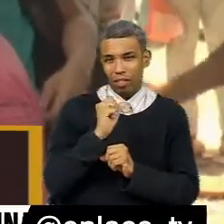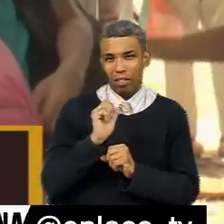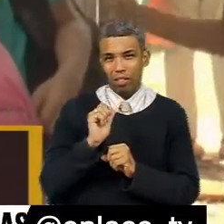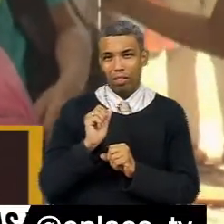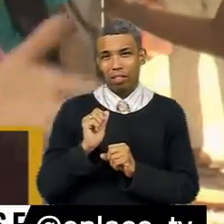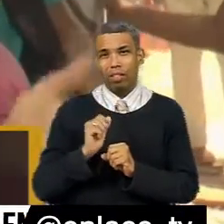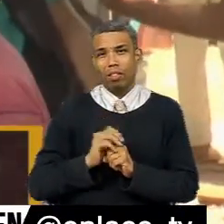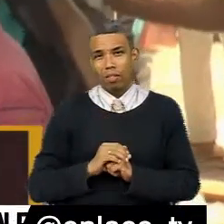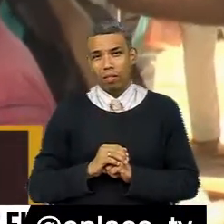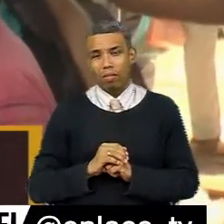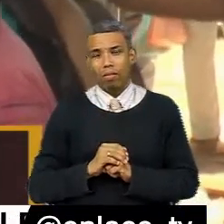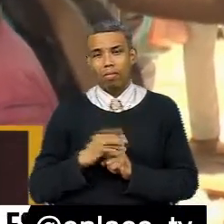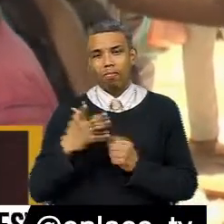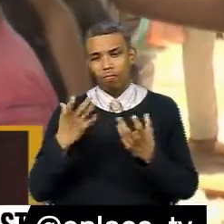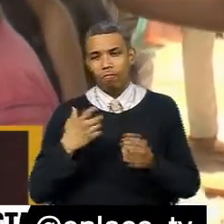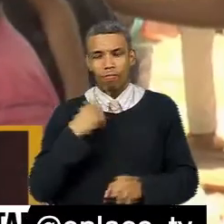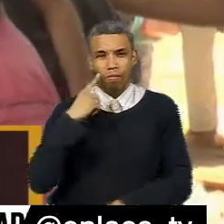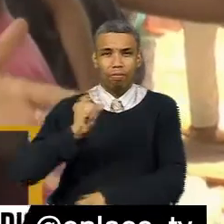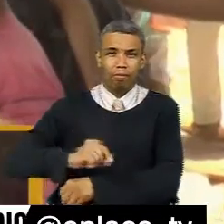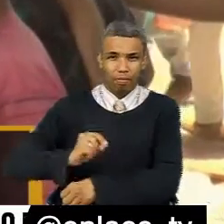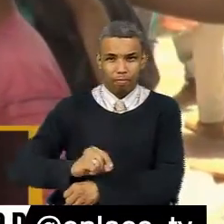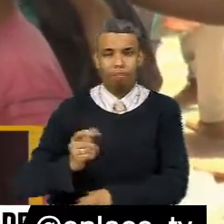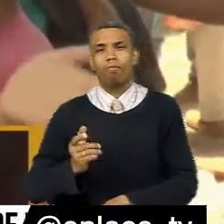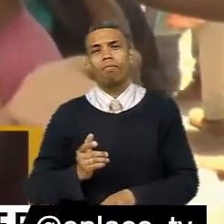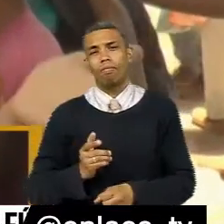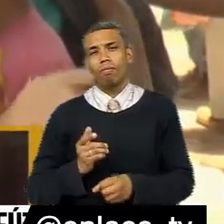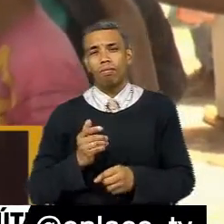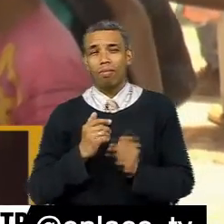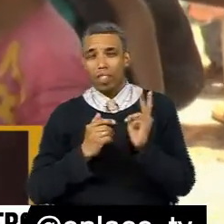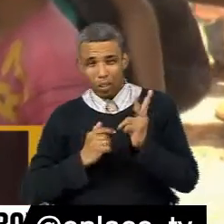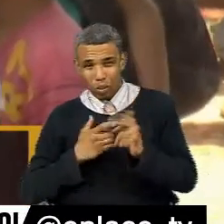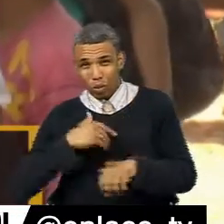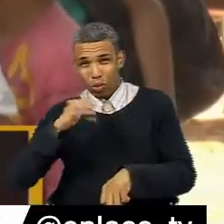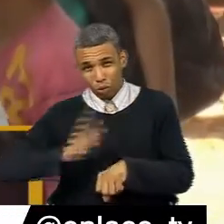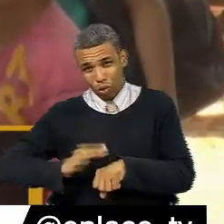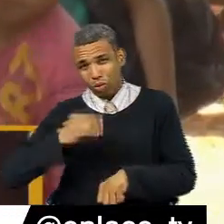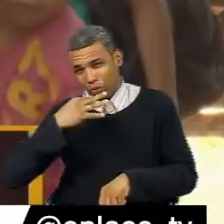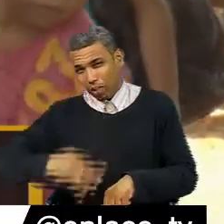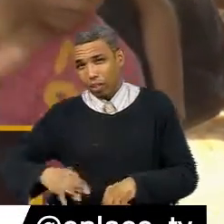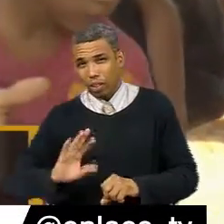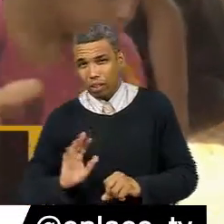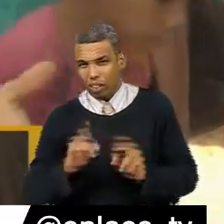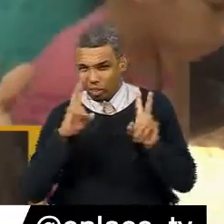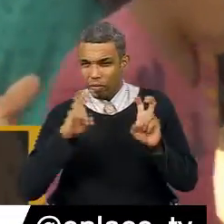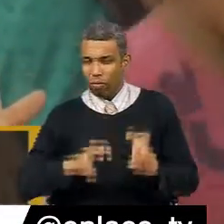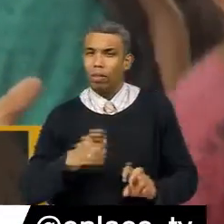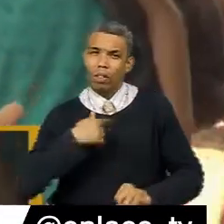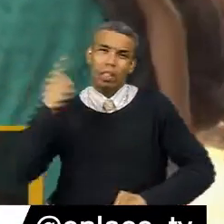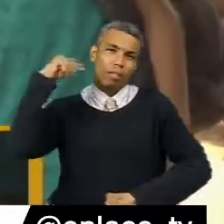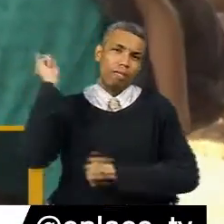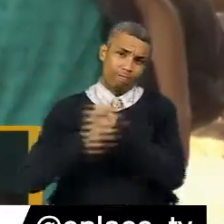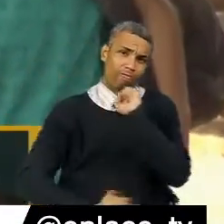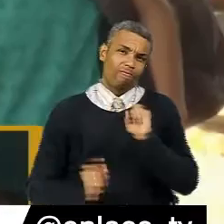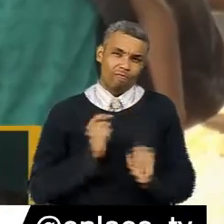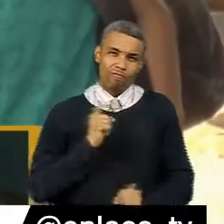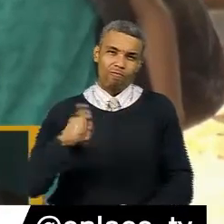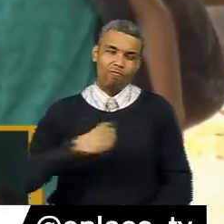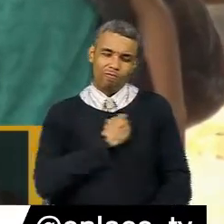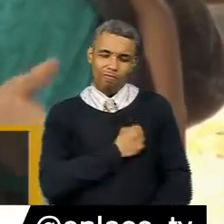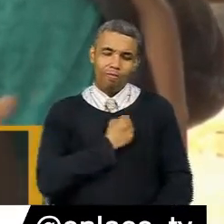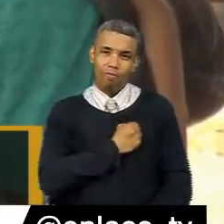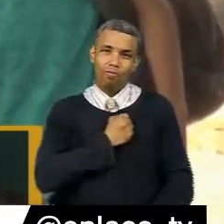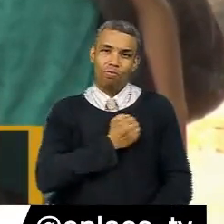las investigaciones y para que los responsables de este hecho pues tengan pues el caso pueda ser concluido y puedan pagar